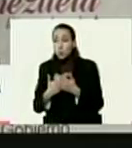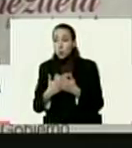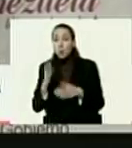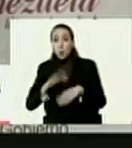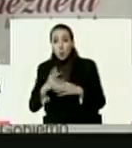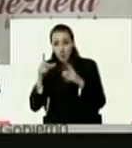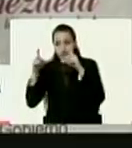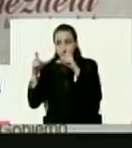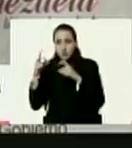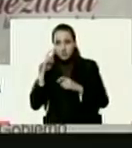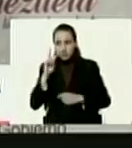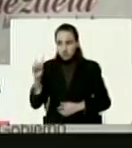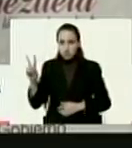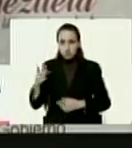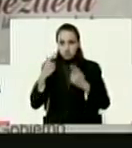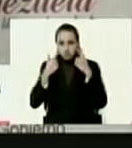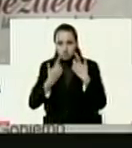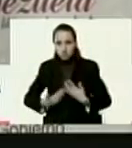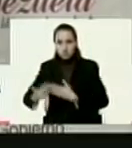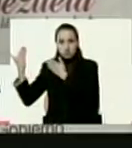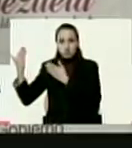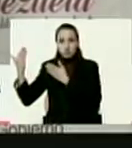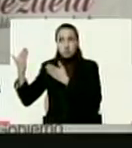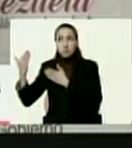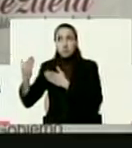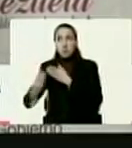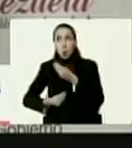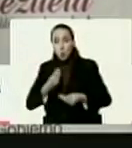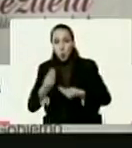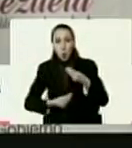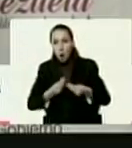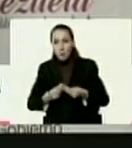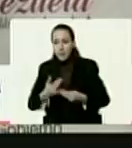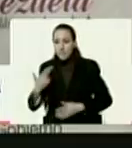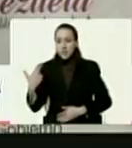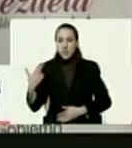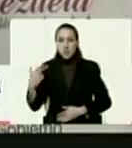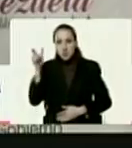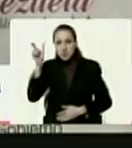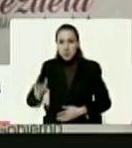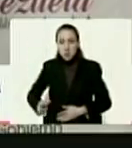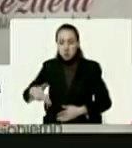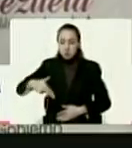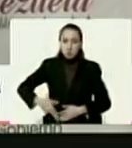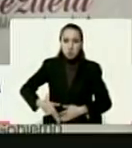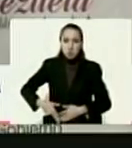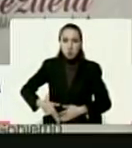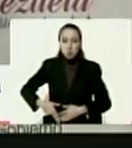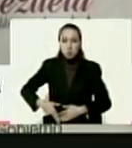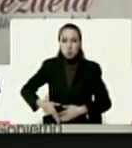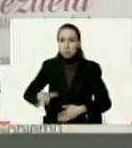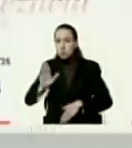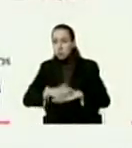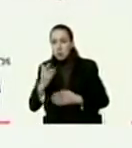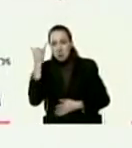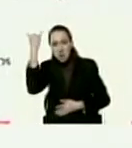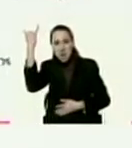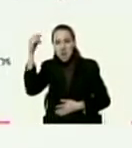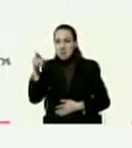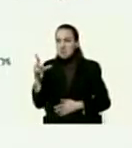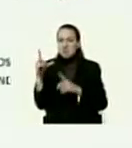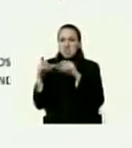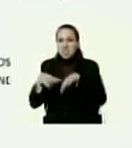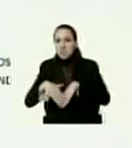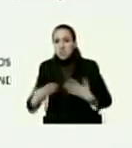la fotografía para que no se viera que uno de los selfies, una de las personas tiene una pistola en el cinto. La idea de esta